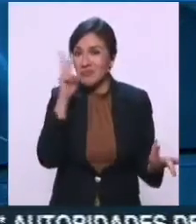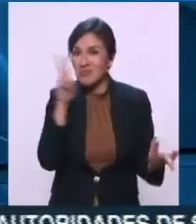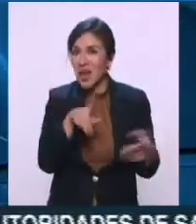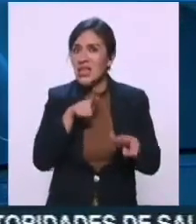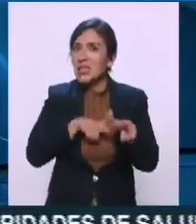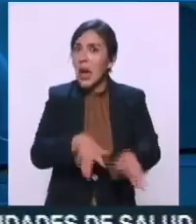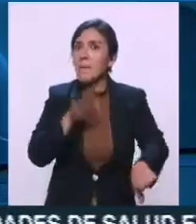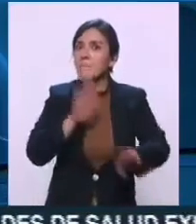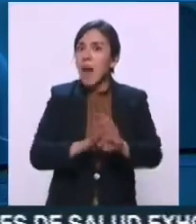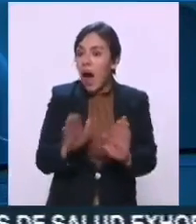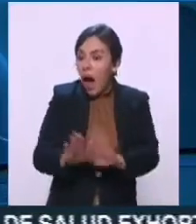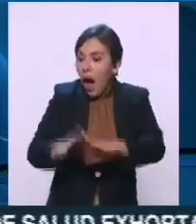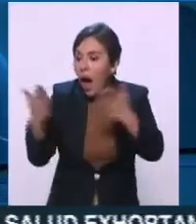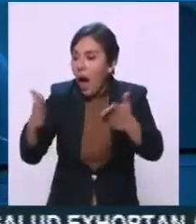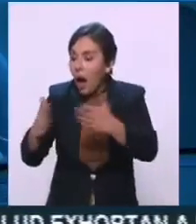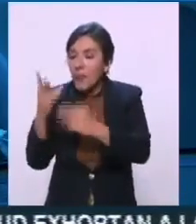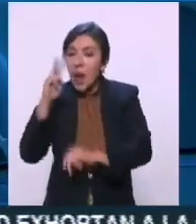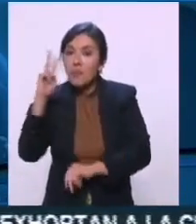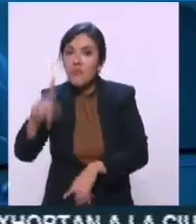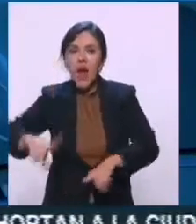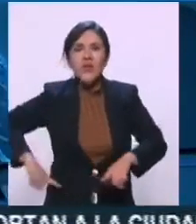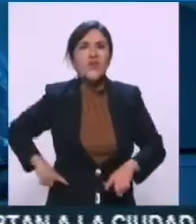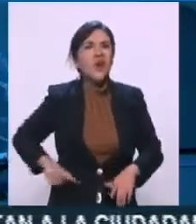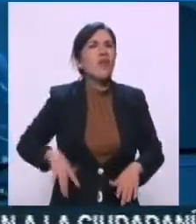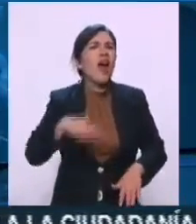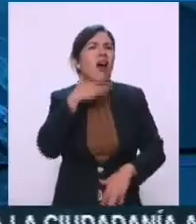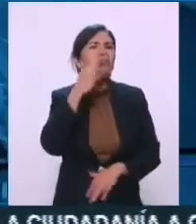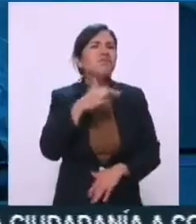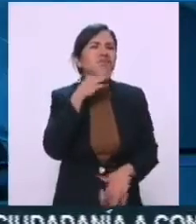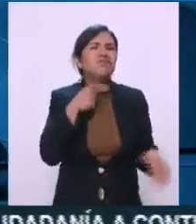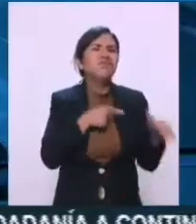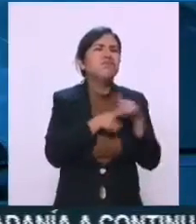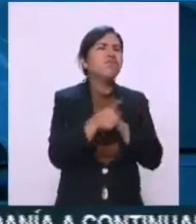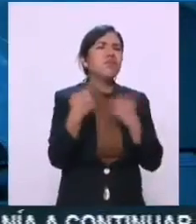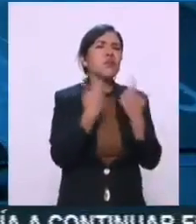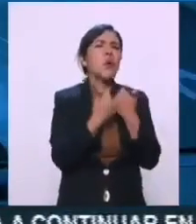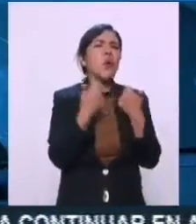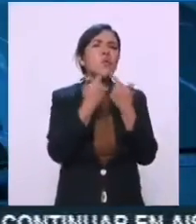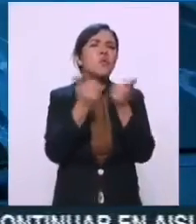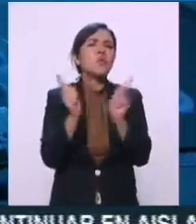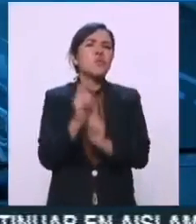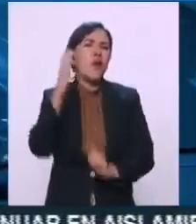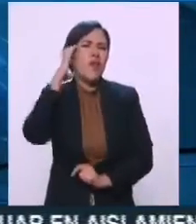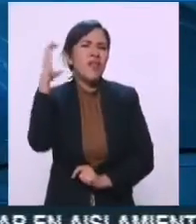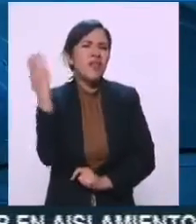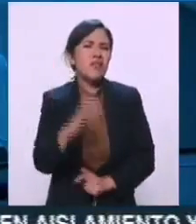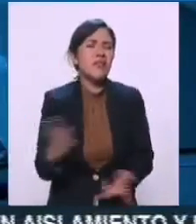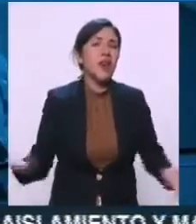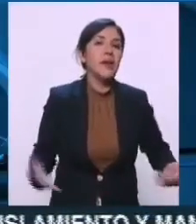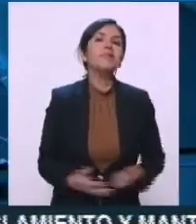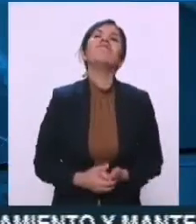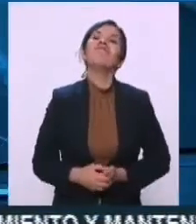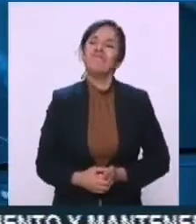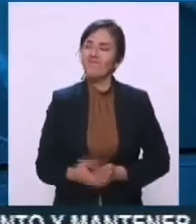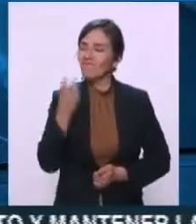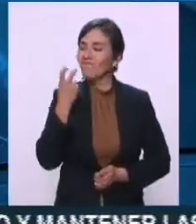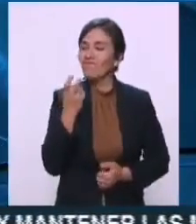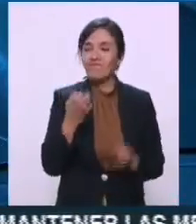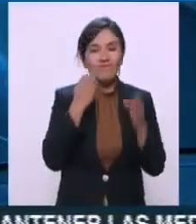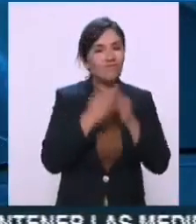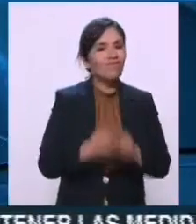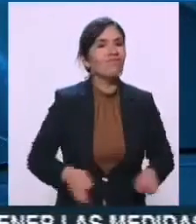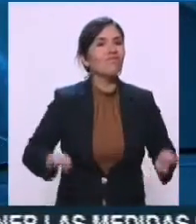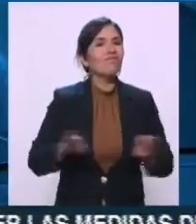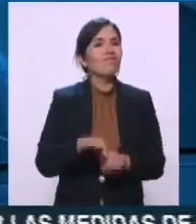sigue destapando la cloaca de un gobierno coludido con un grupo criminal. Sí, mira, aquí es muy